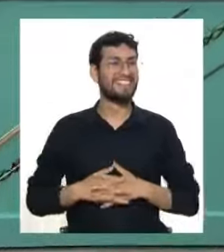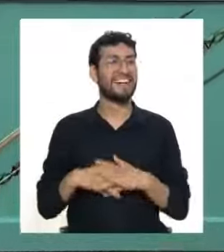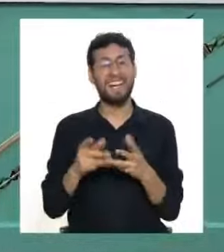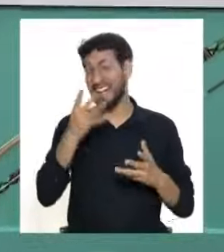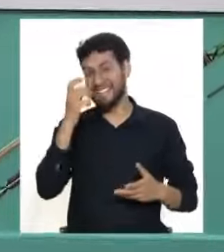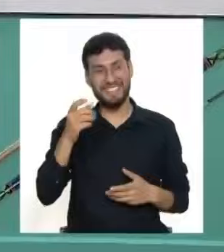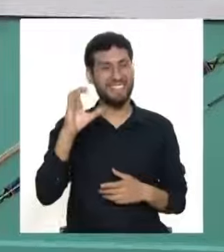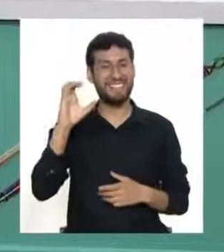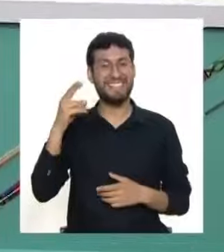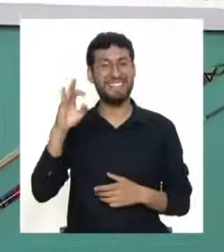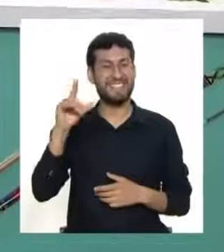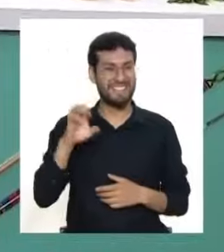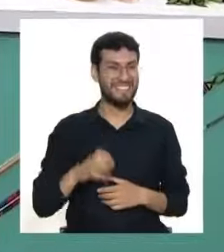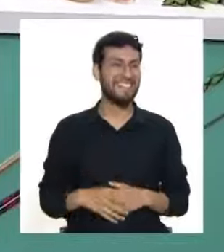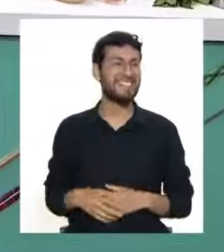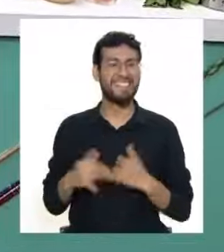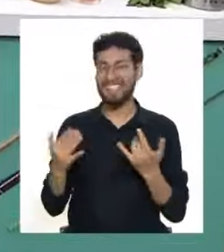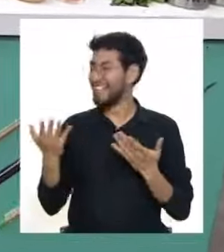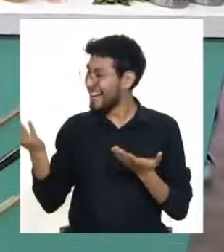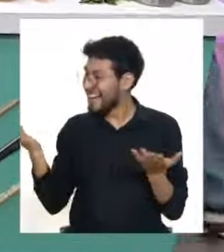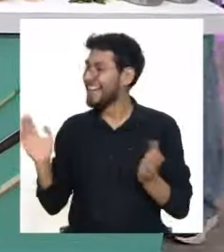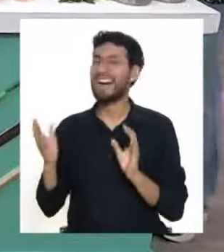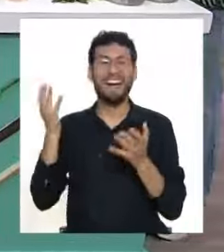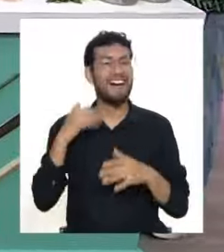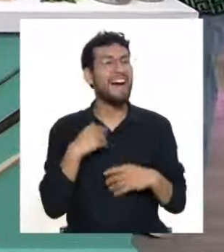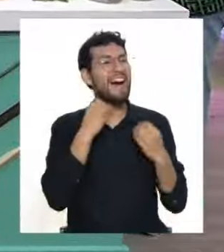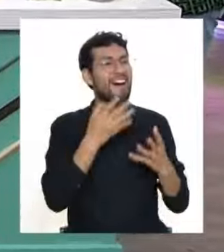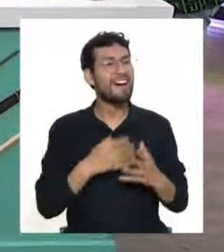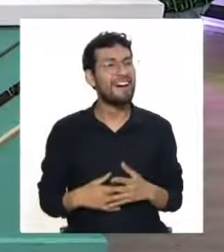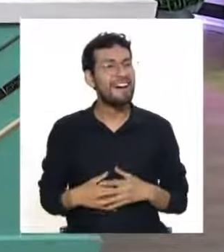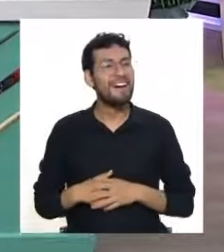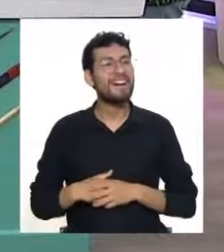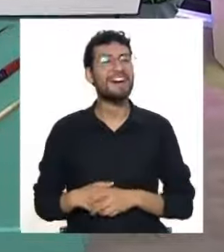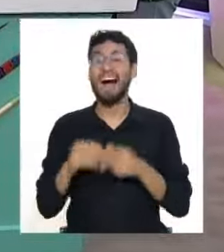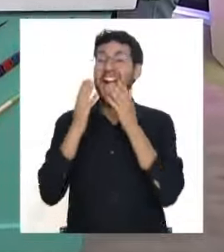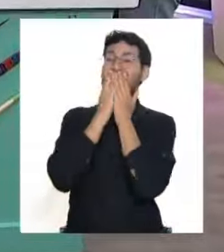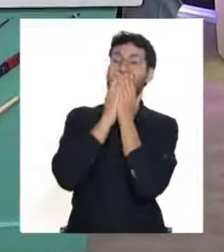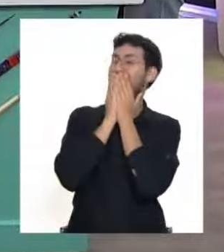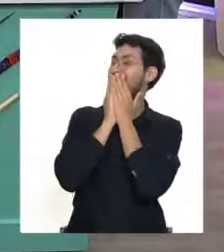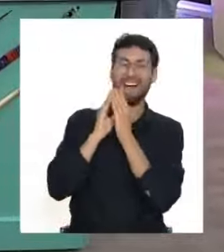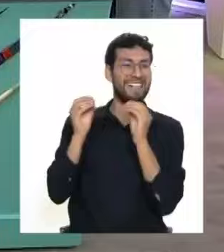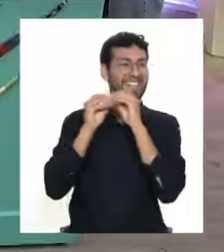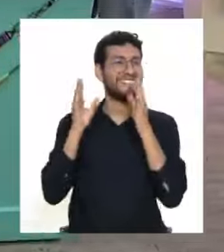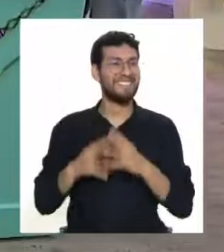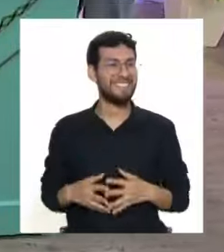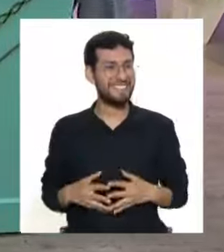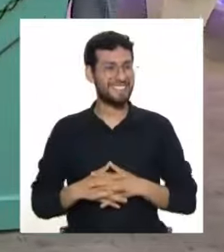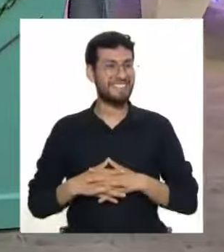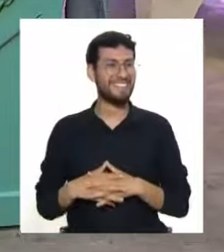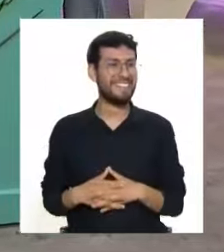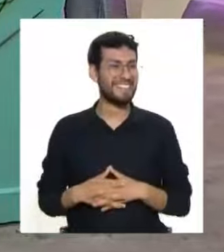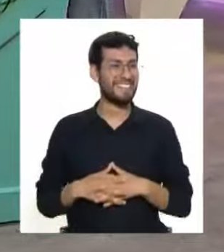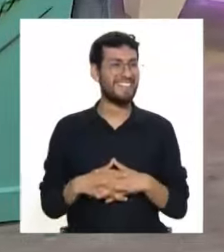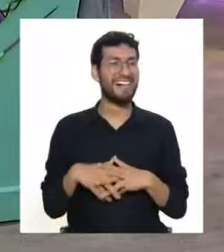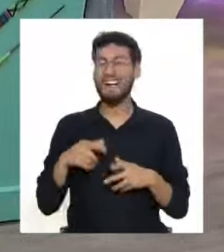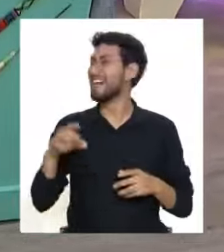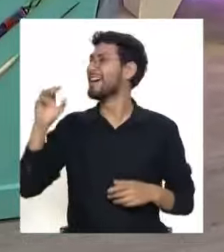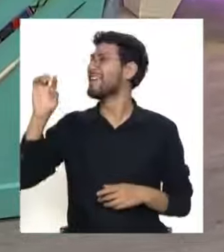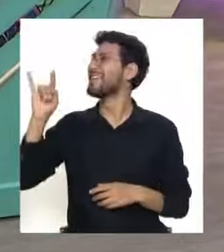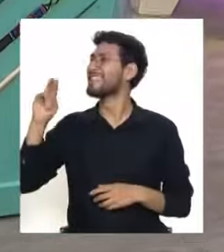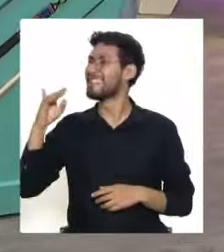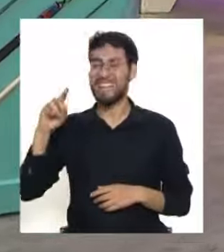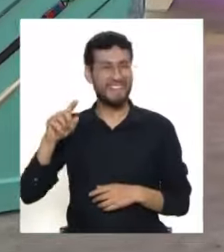molesta por los chismes. ¿Cómo está ya vuelta, Yanito? Hola, mi amor, ¿cómo está? Un besito. Buchizapi, ya te veo. Me he enamorado ya. Buchizapa, te